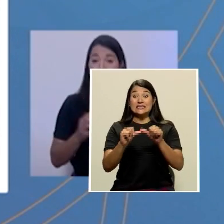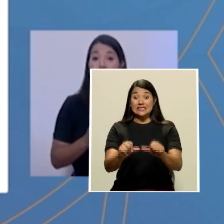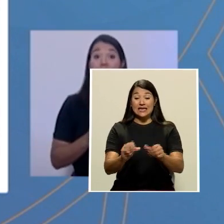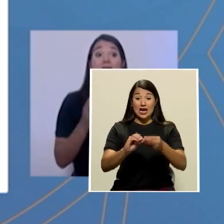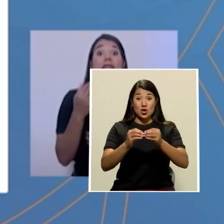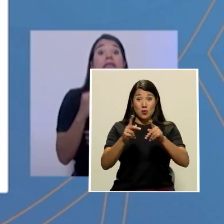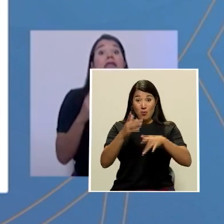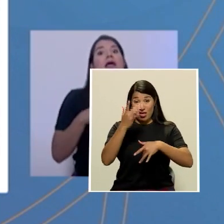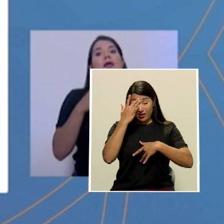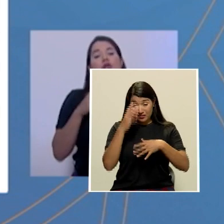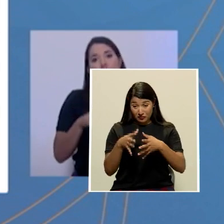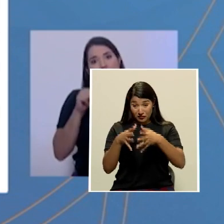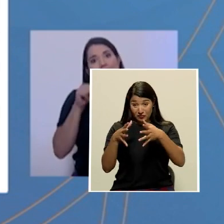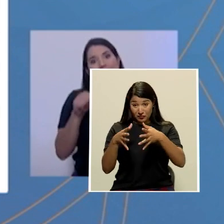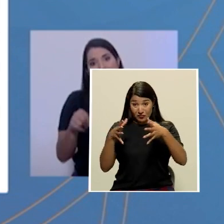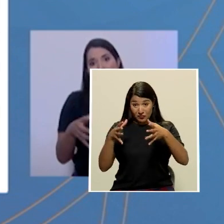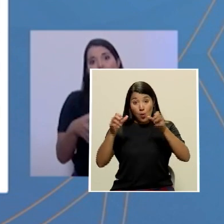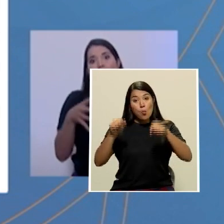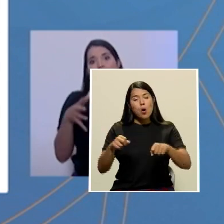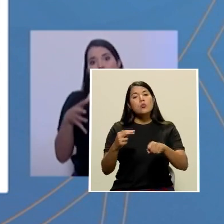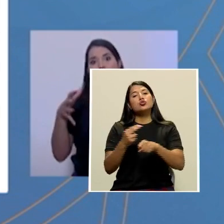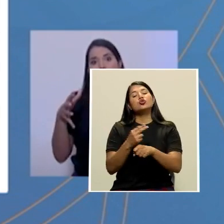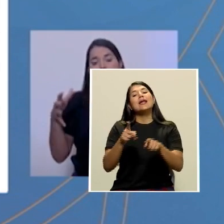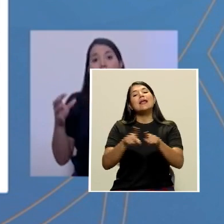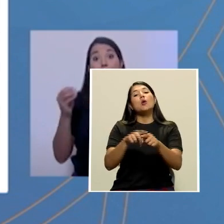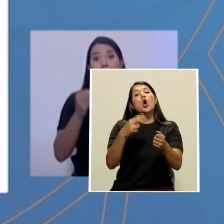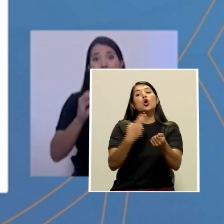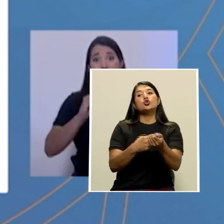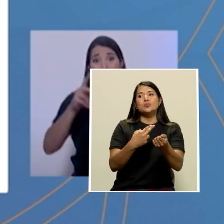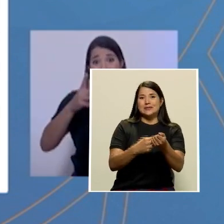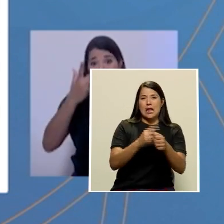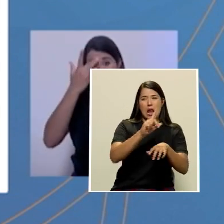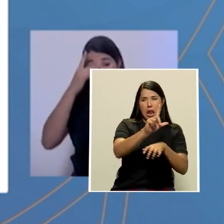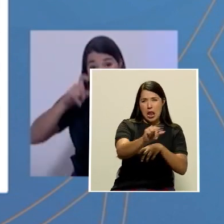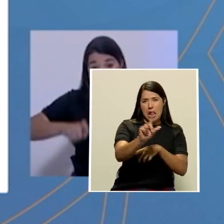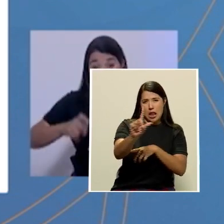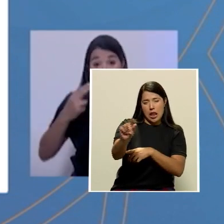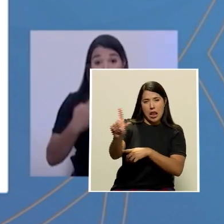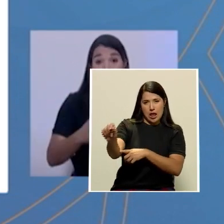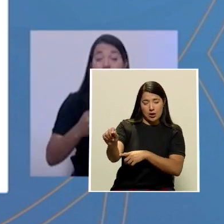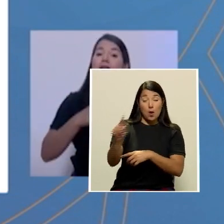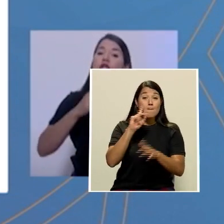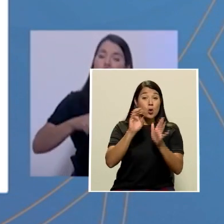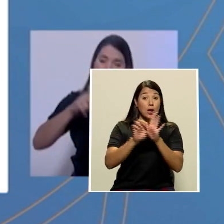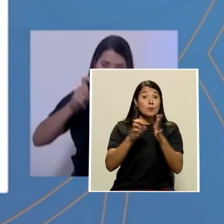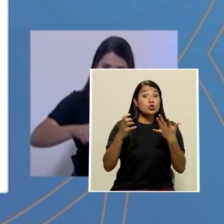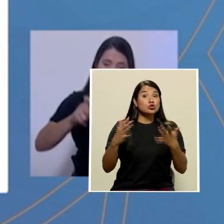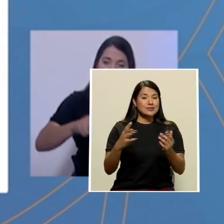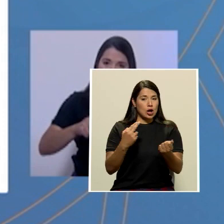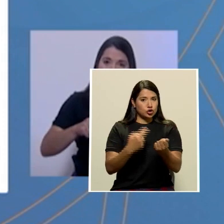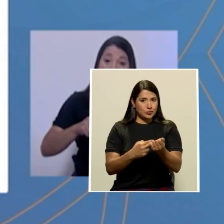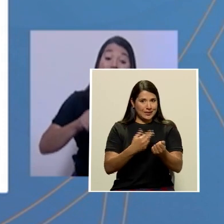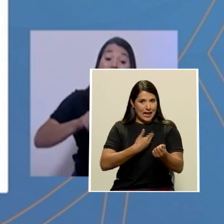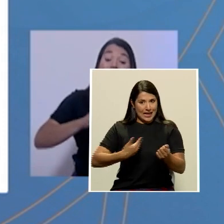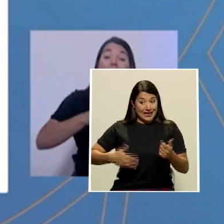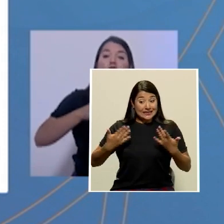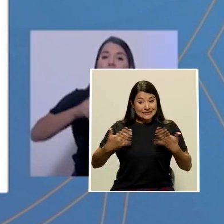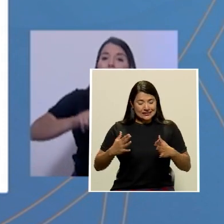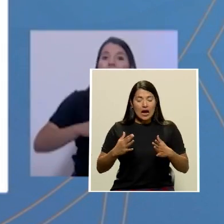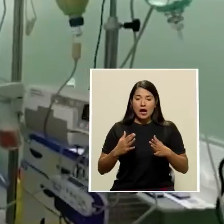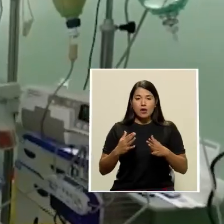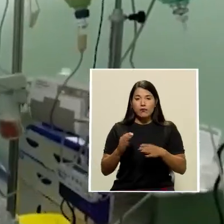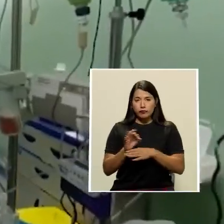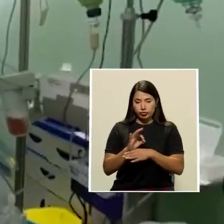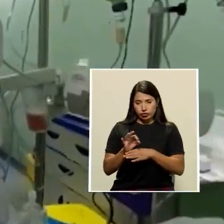aumentando, entonces vamos a utilizar también los hospitales regionales y periféricos. De hecho, ya el hospital de Heredia está funcionando de una forma